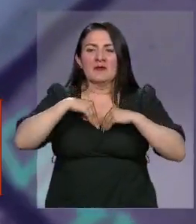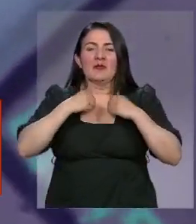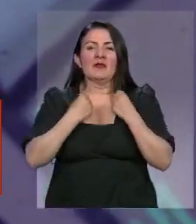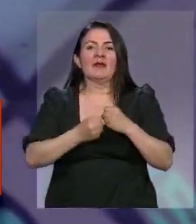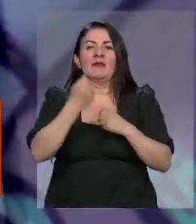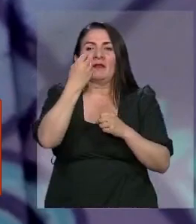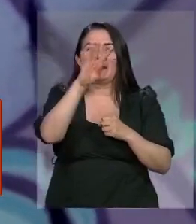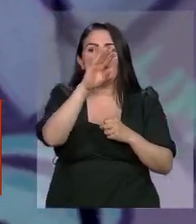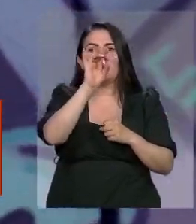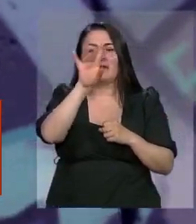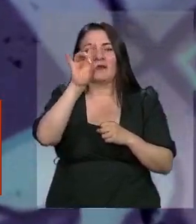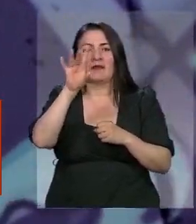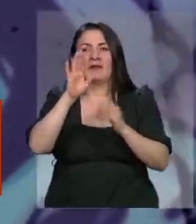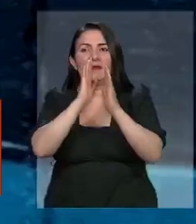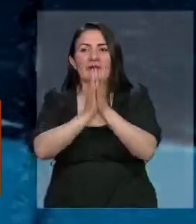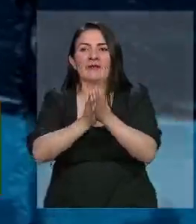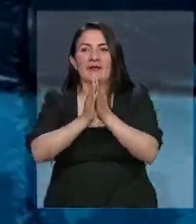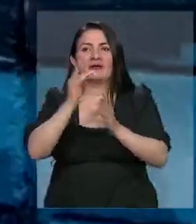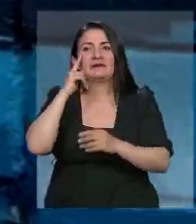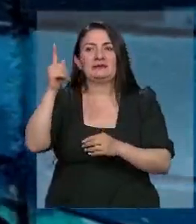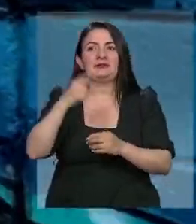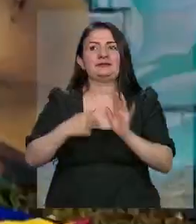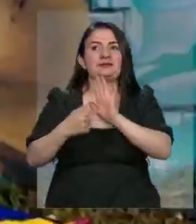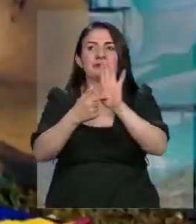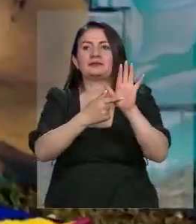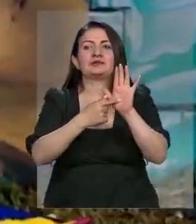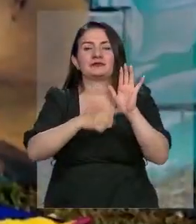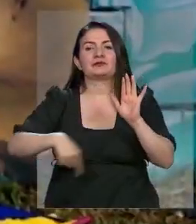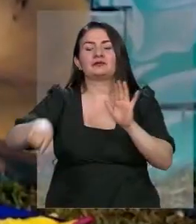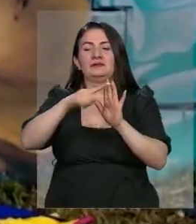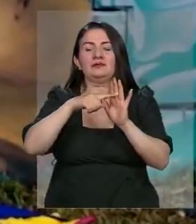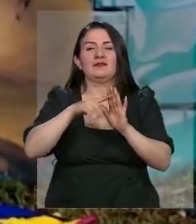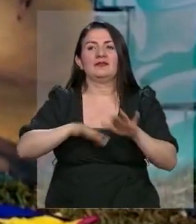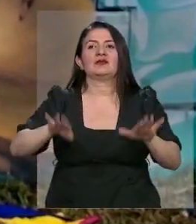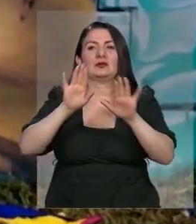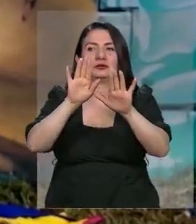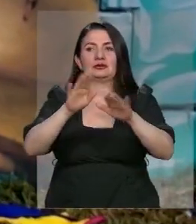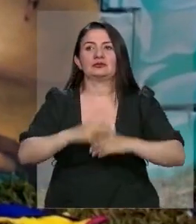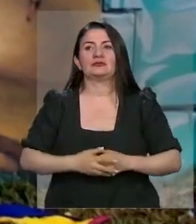14 y 15 de diciembre con inscripción previa en los canales oficiales de IDARTES.